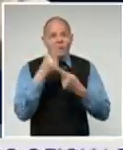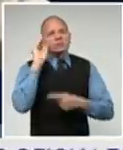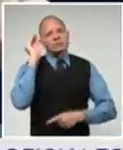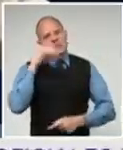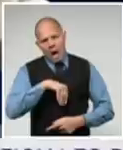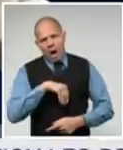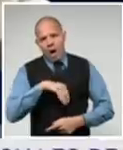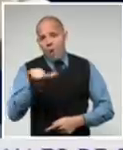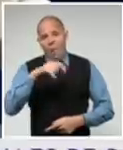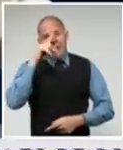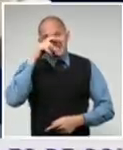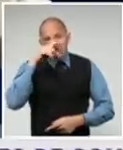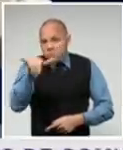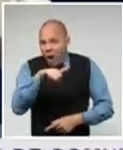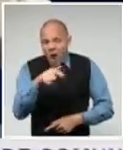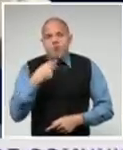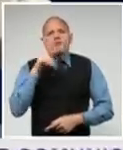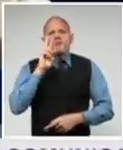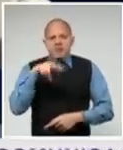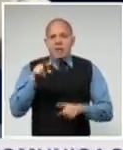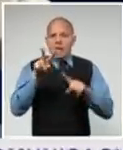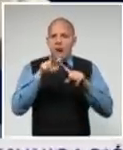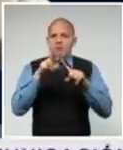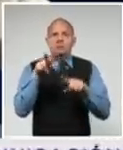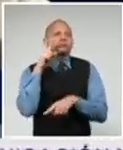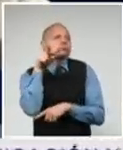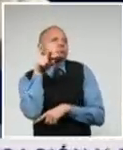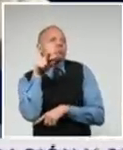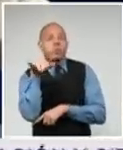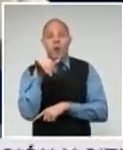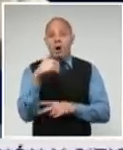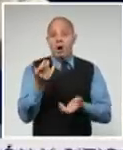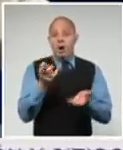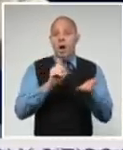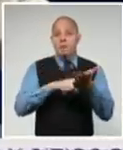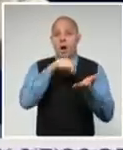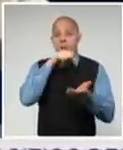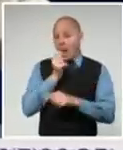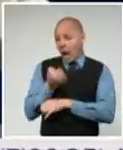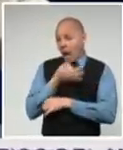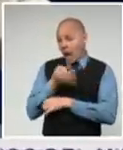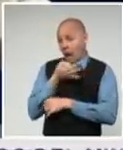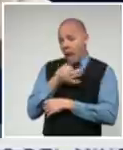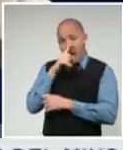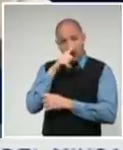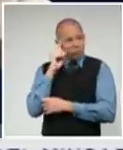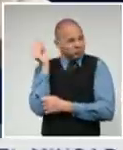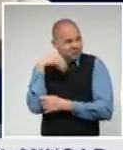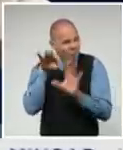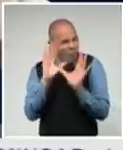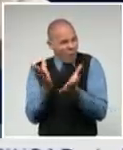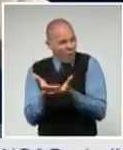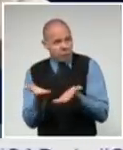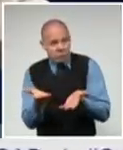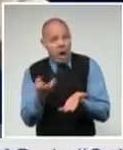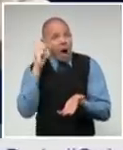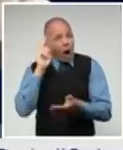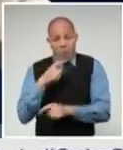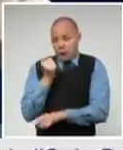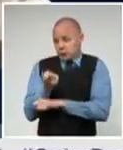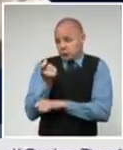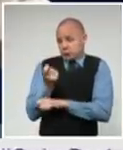los padres le hablan y diferentes personas, los abuelos le hablan, saben cómo